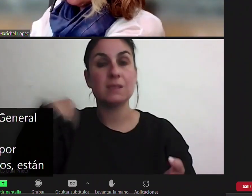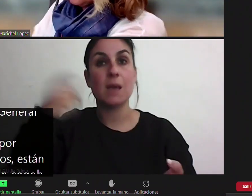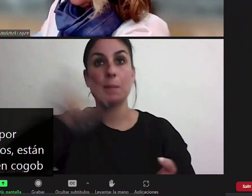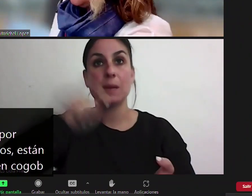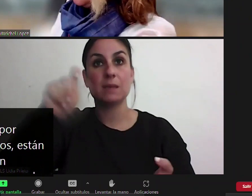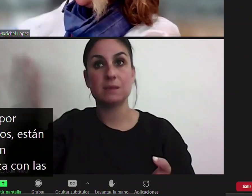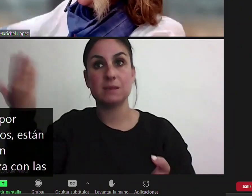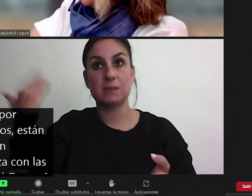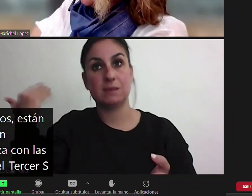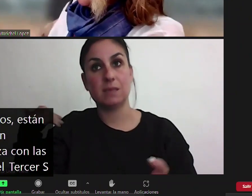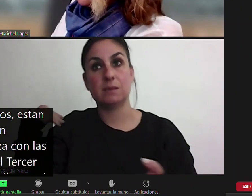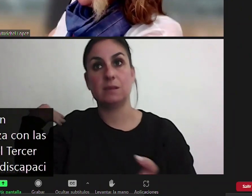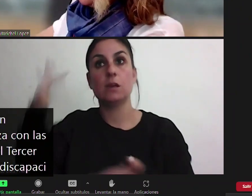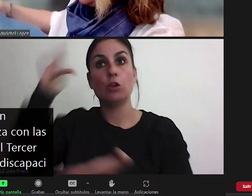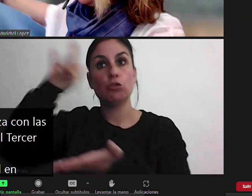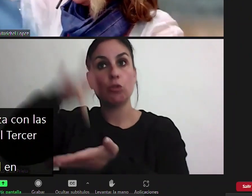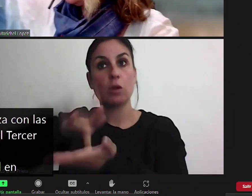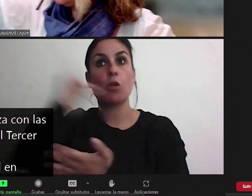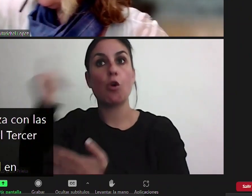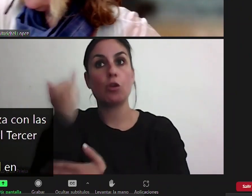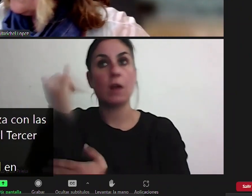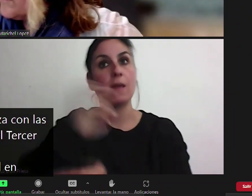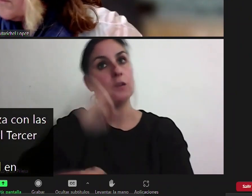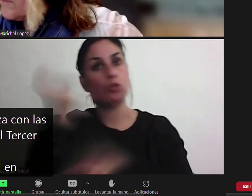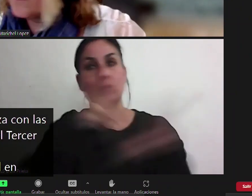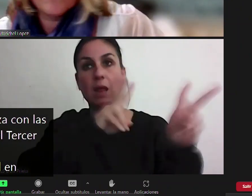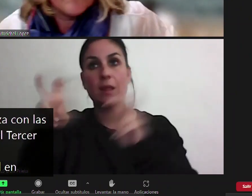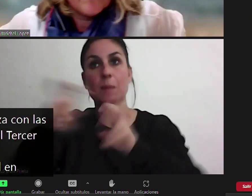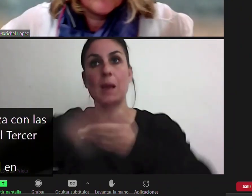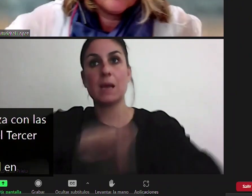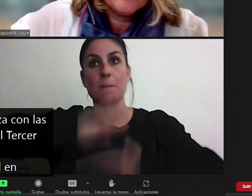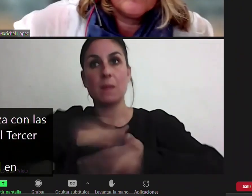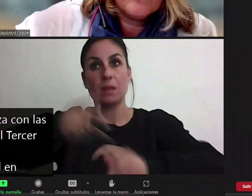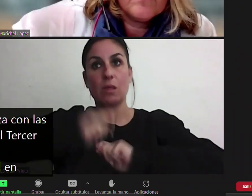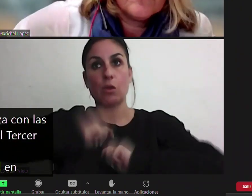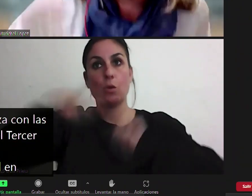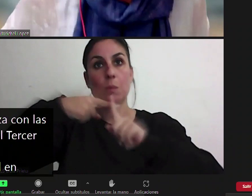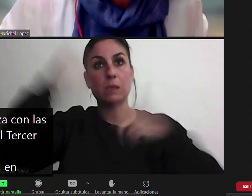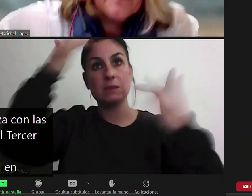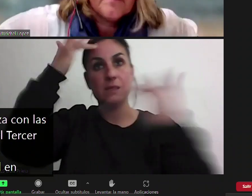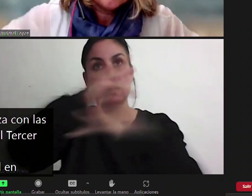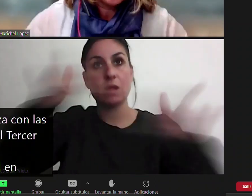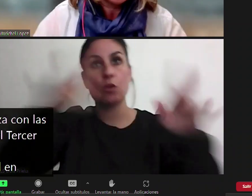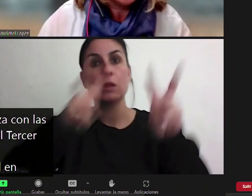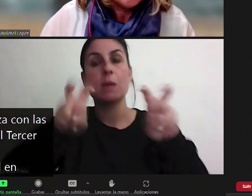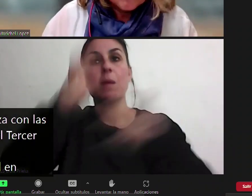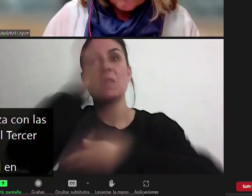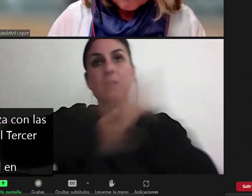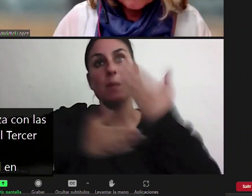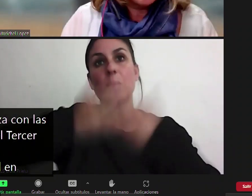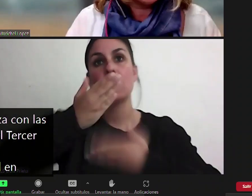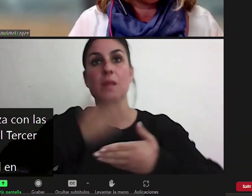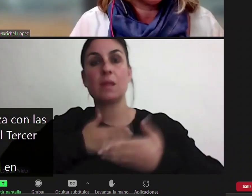meses otras jornadas también sobre capacitación y sensibilización en discapacidad para el sector